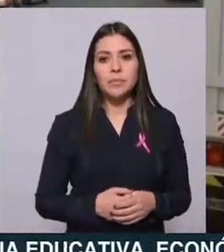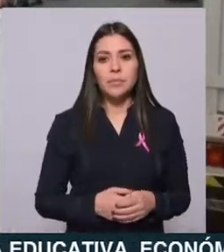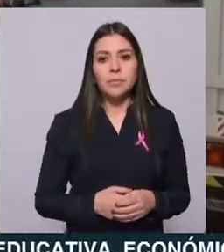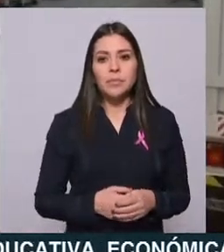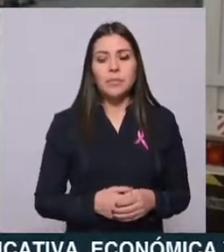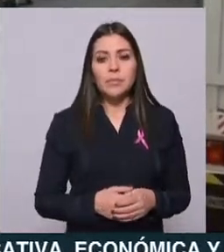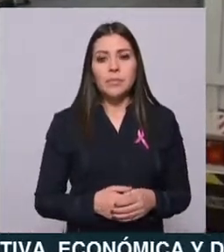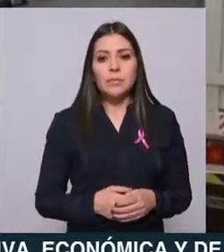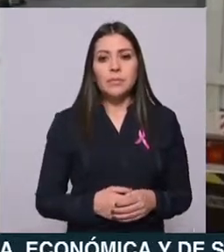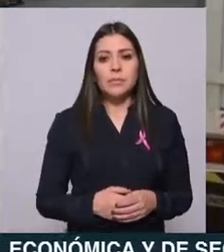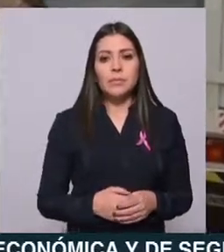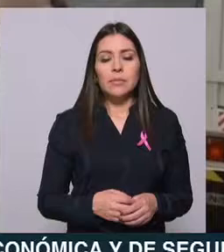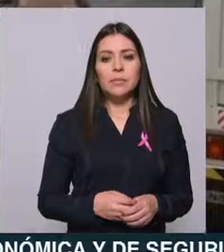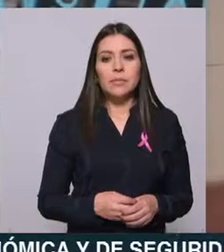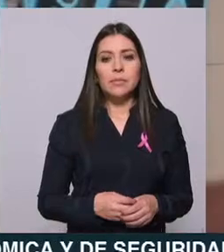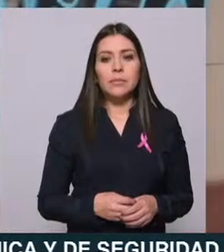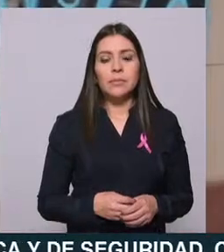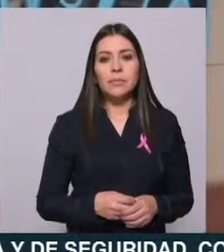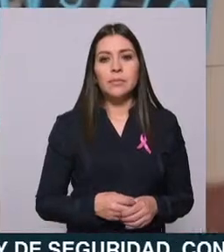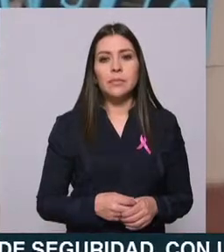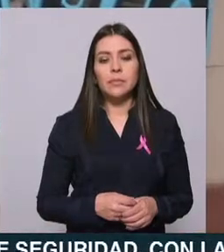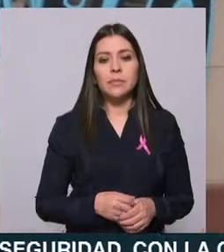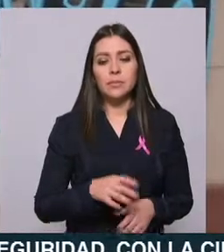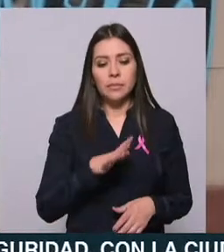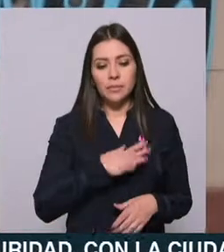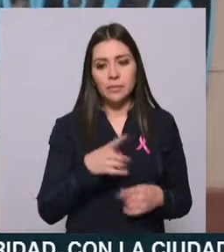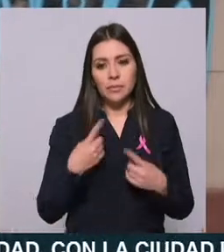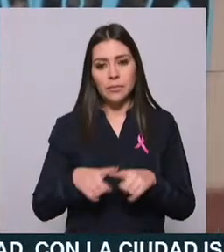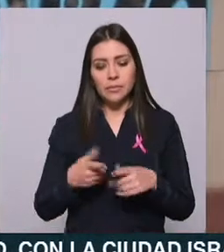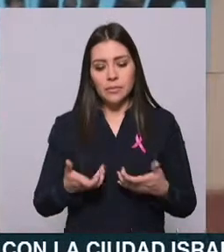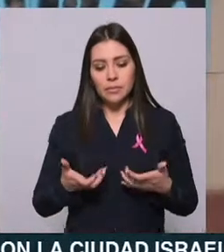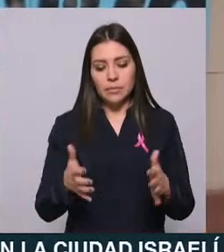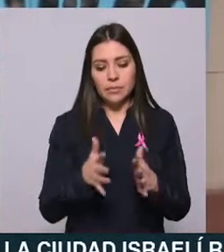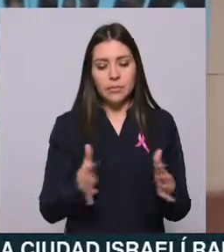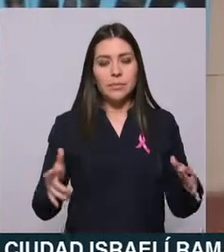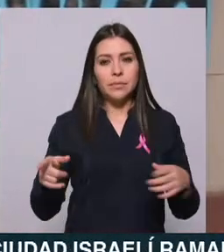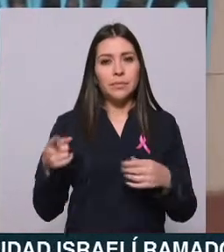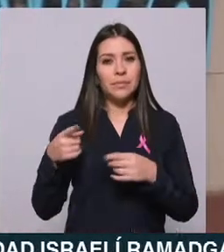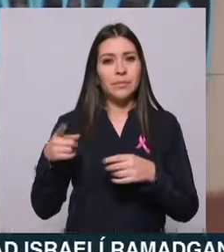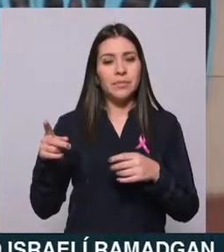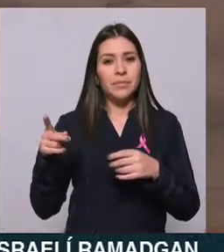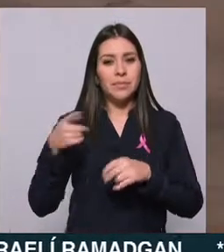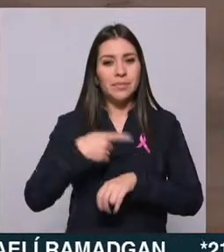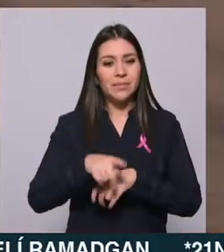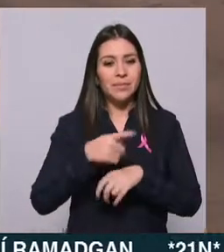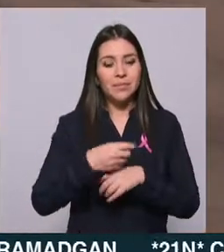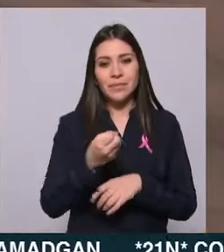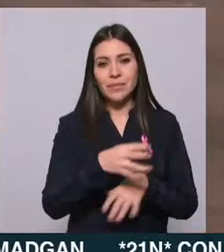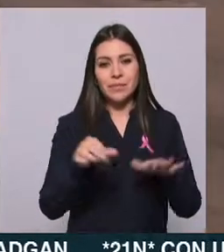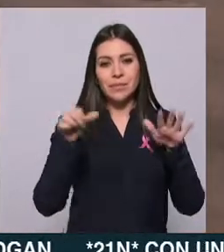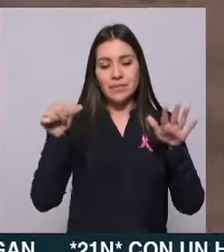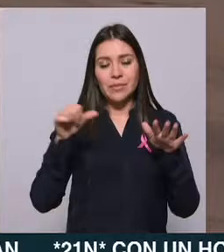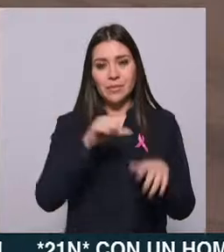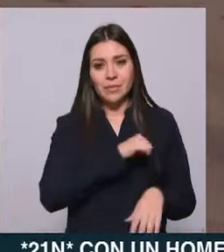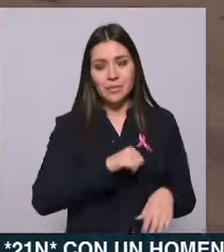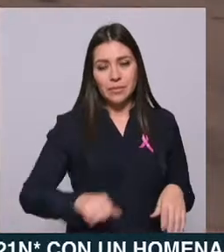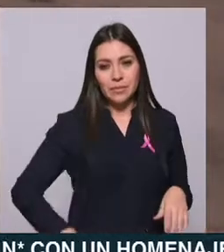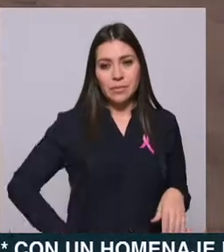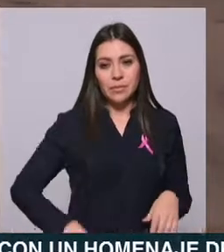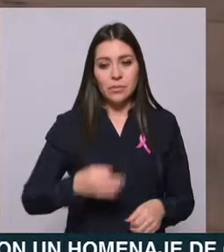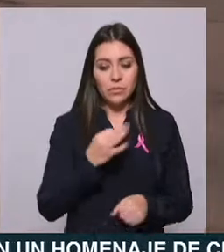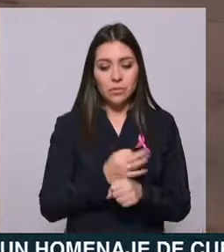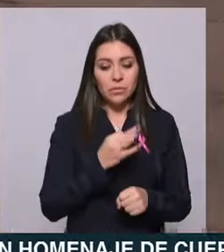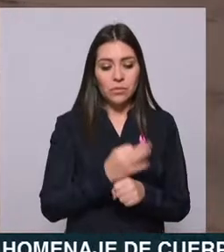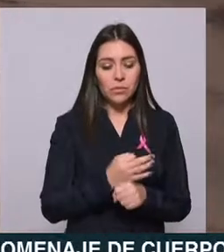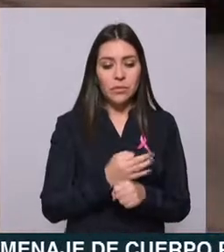grandes vialidades, como bien se dijo, pues hemos logrado bajar la incidencia delictiva de las 16 demarcaciones, alcaldías. Vamos en el